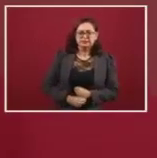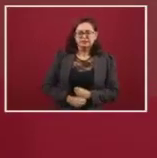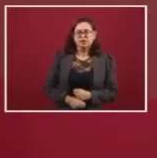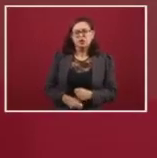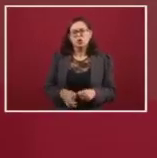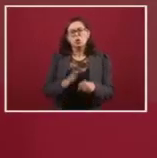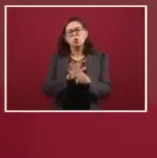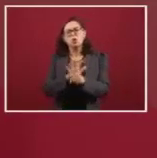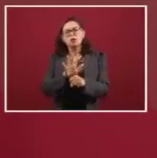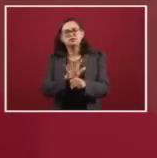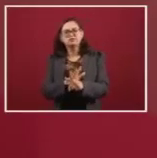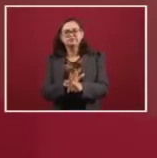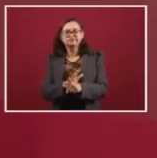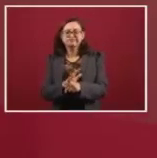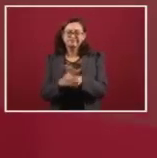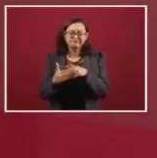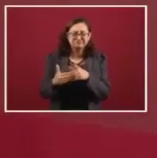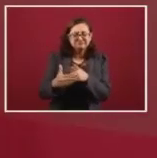es el tiempo,